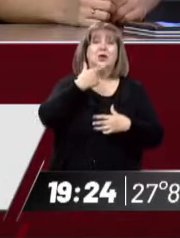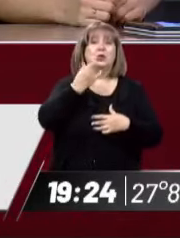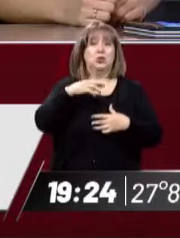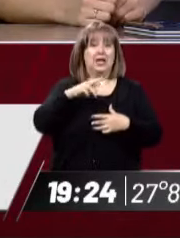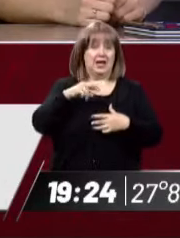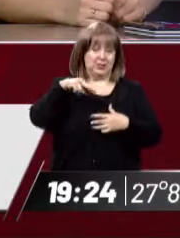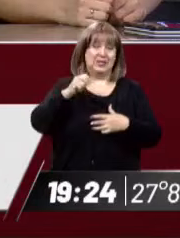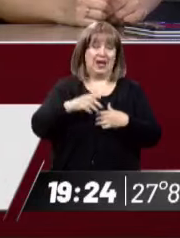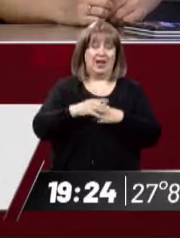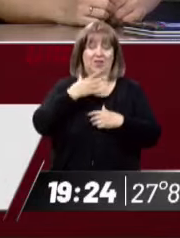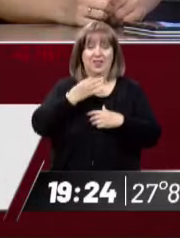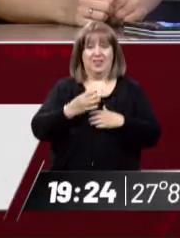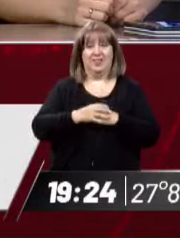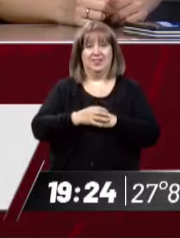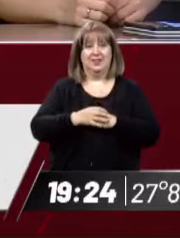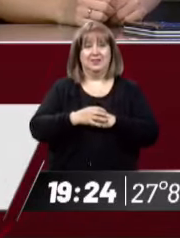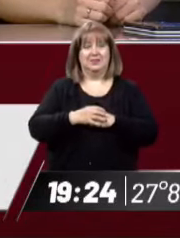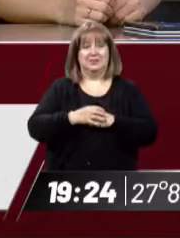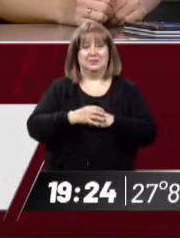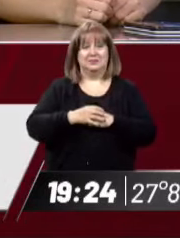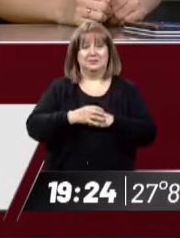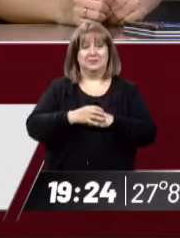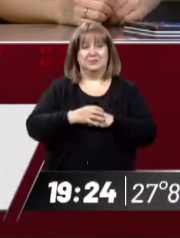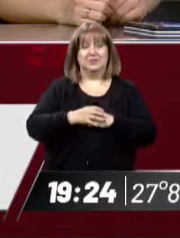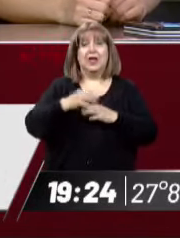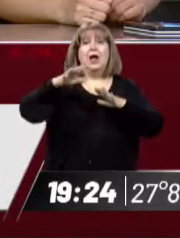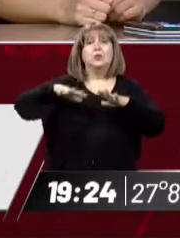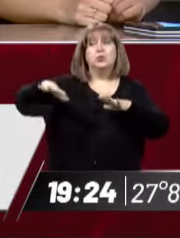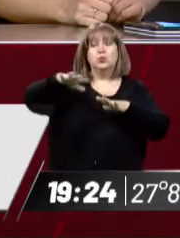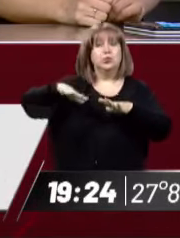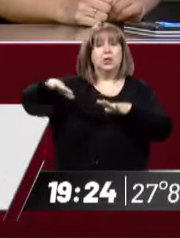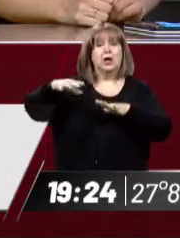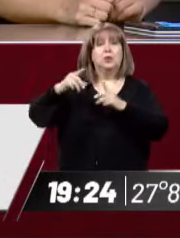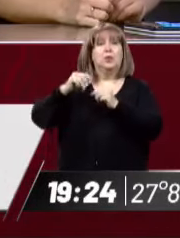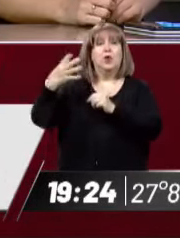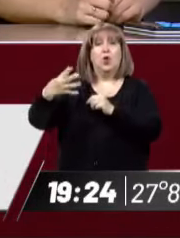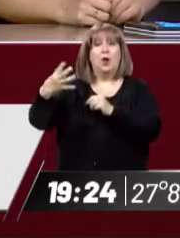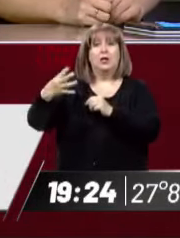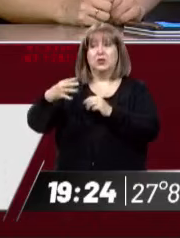verdad, Susana. Bueno. Es que entró al sector 4, porque todo el tiempo decía, ¿dónde está